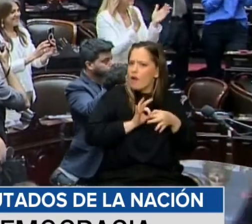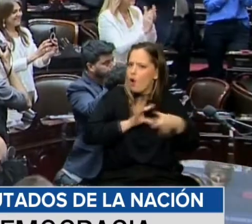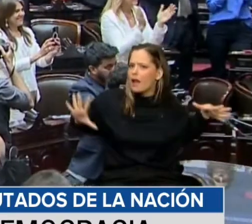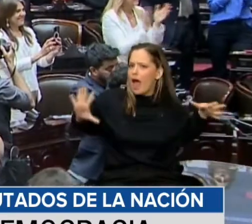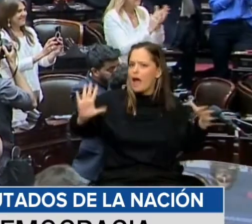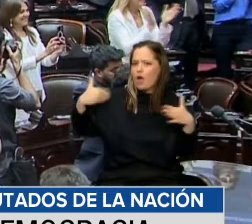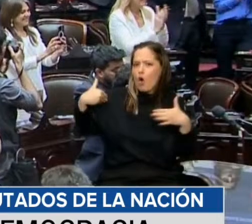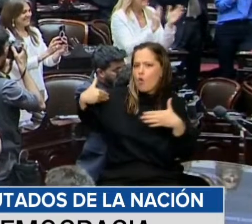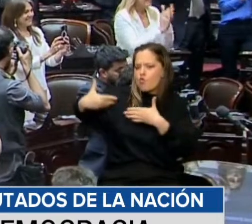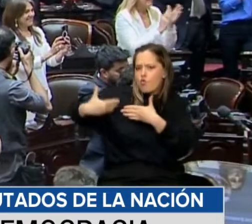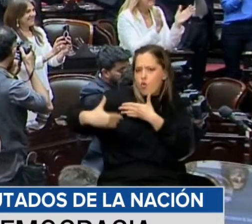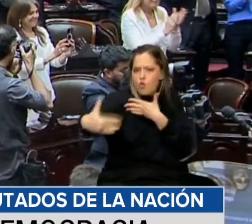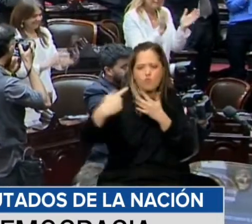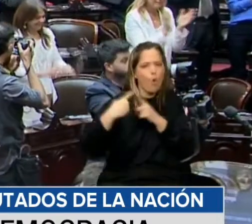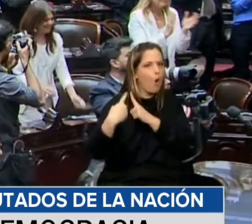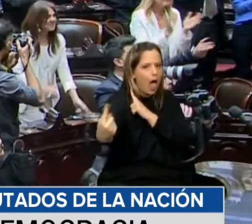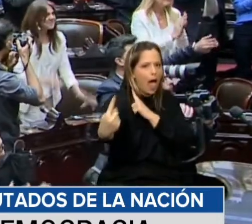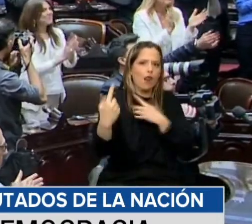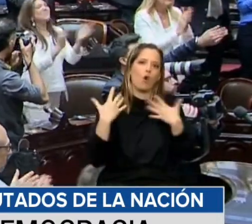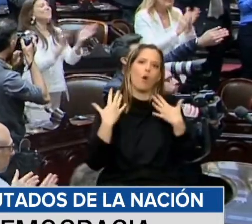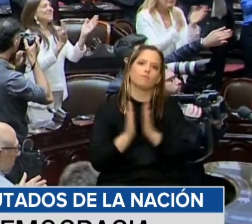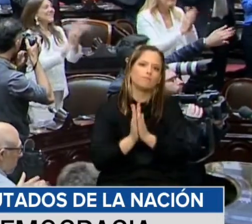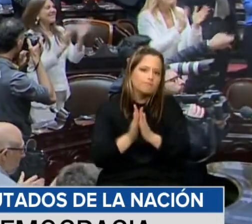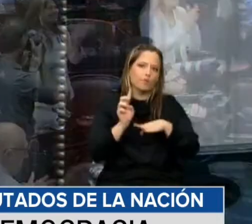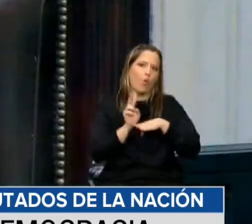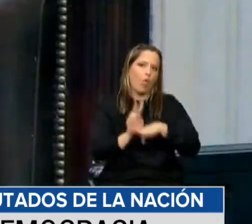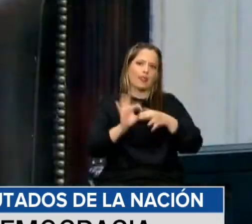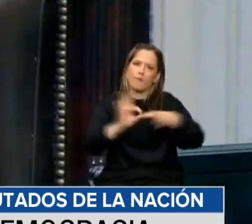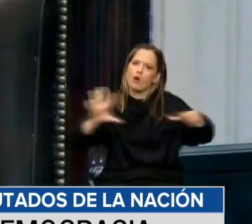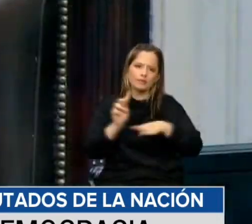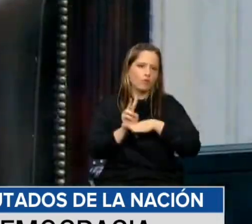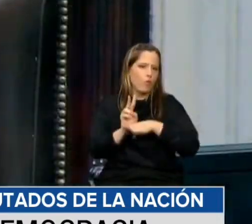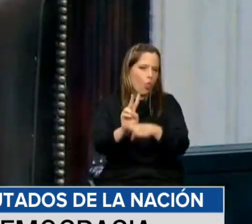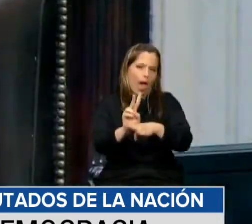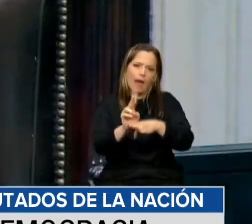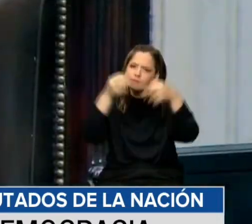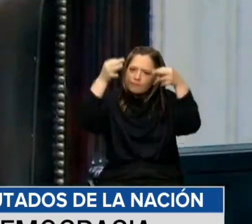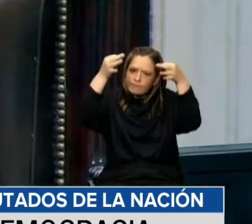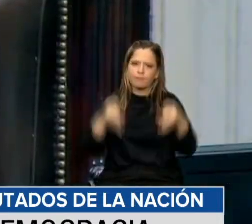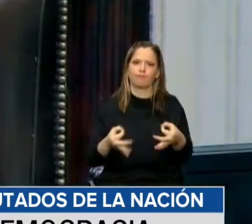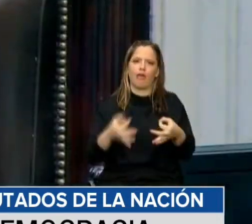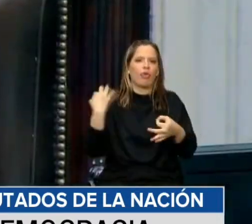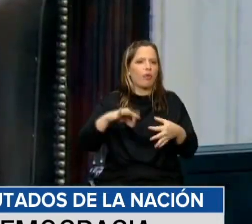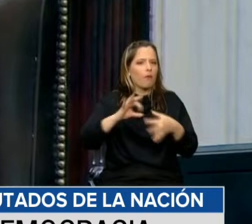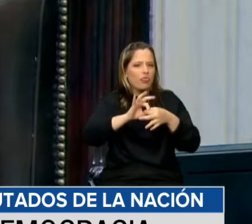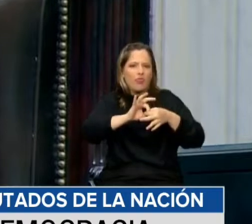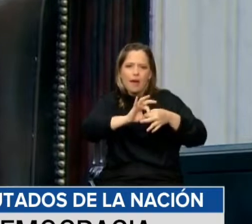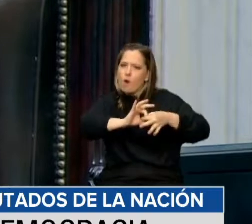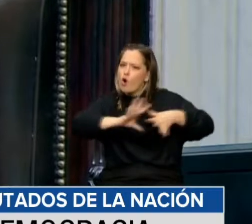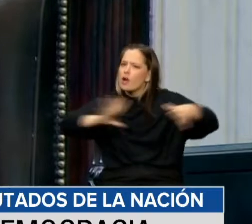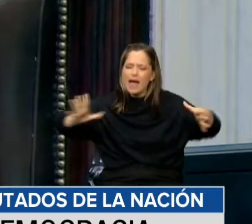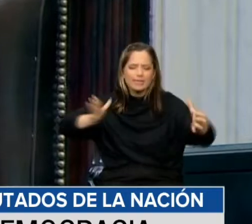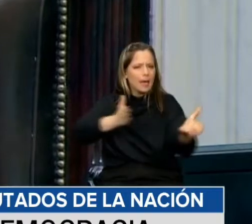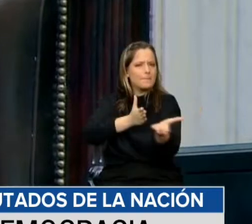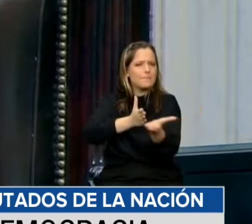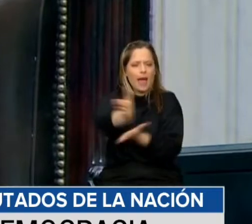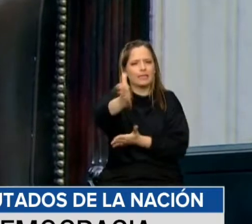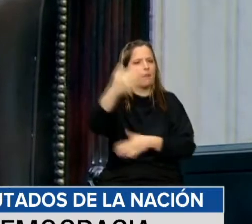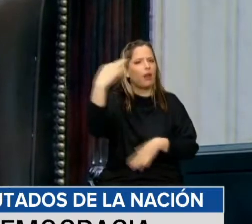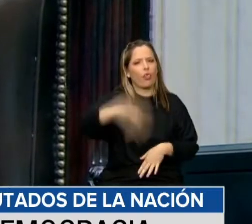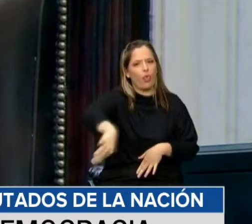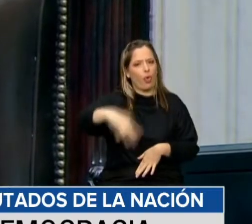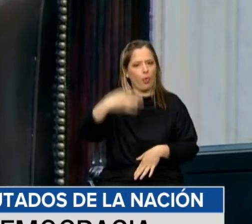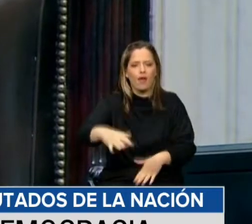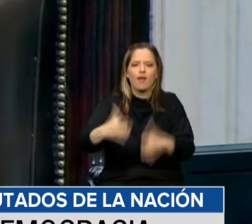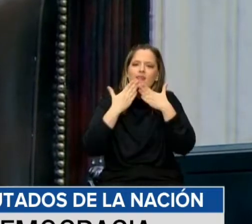la Argentina. Cuidémosla y que sea definitivamente democracia para siempre.